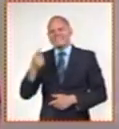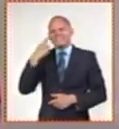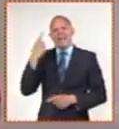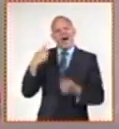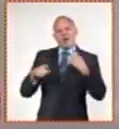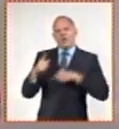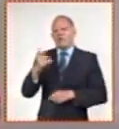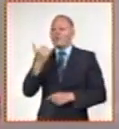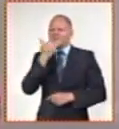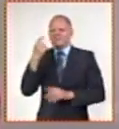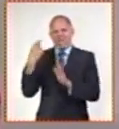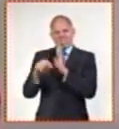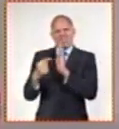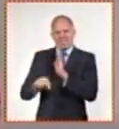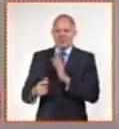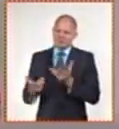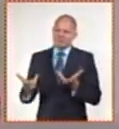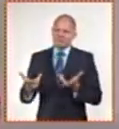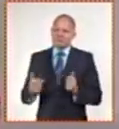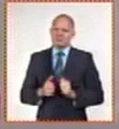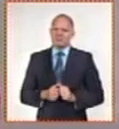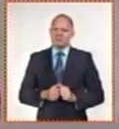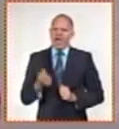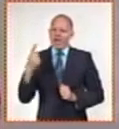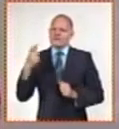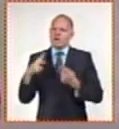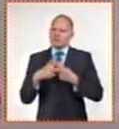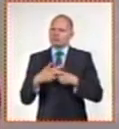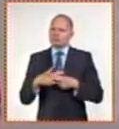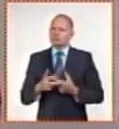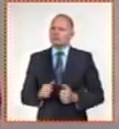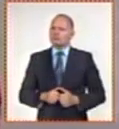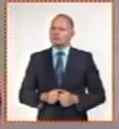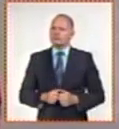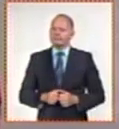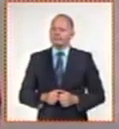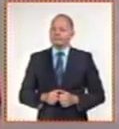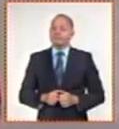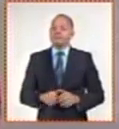reformas. De todos modos, fíjate, para que veas,